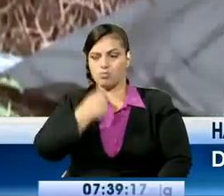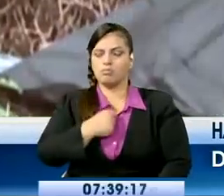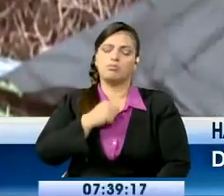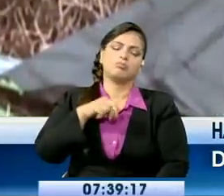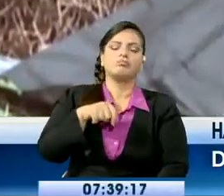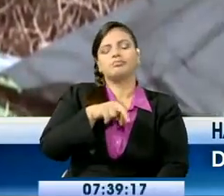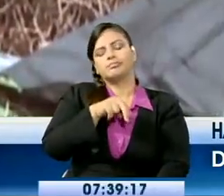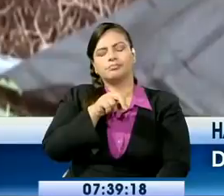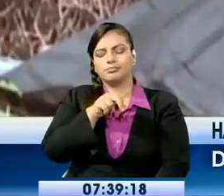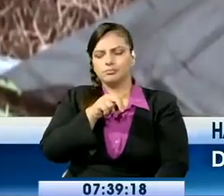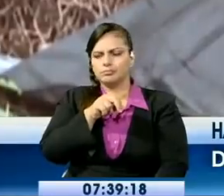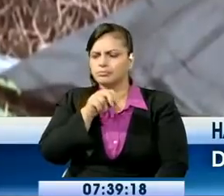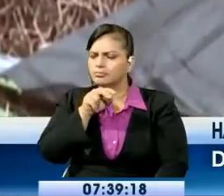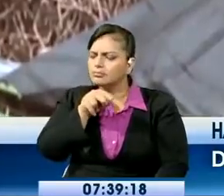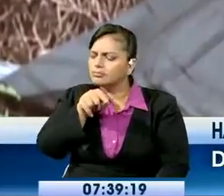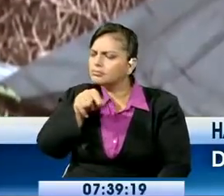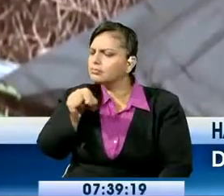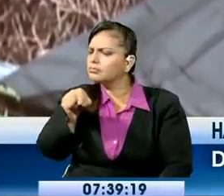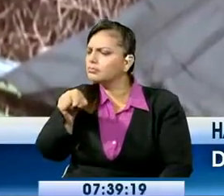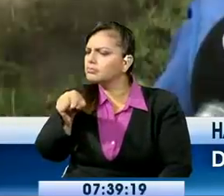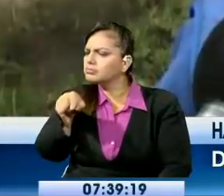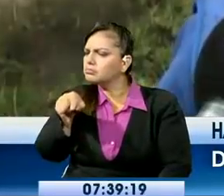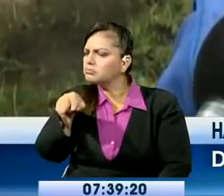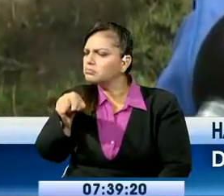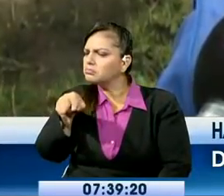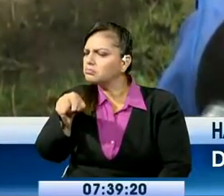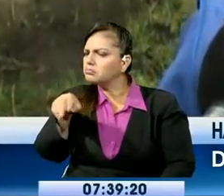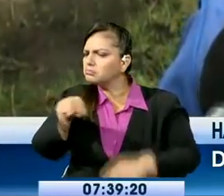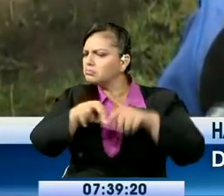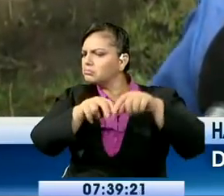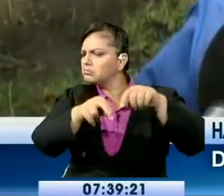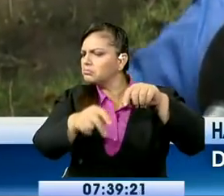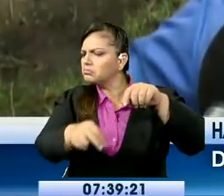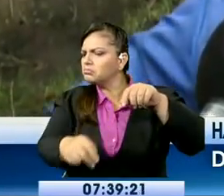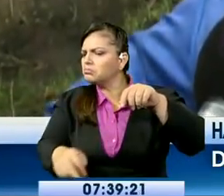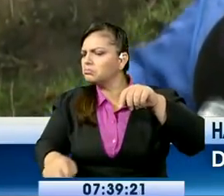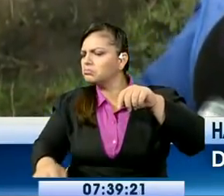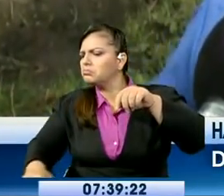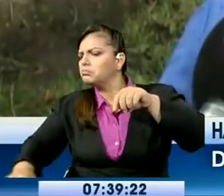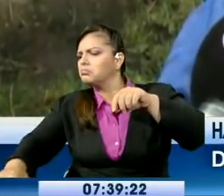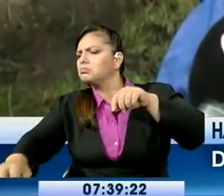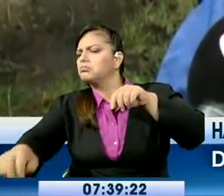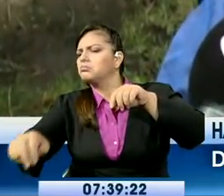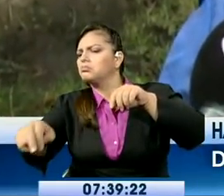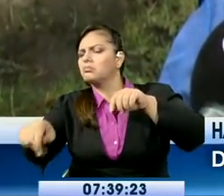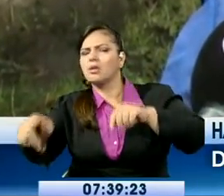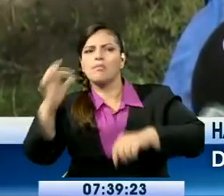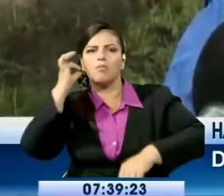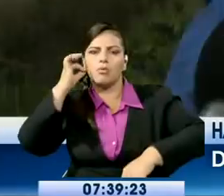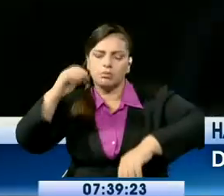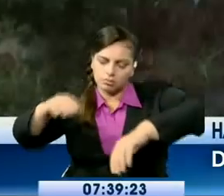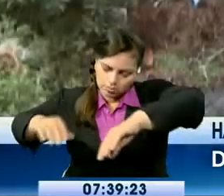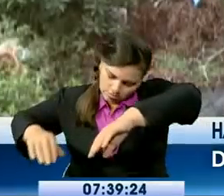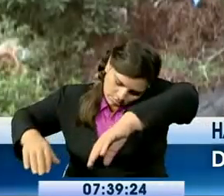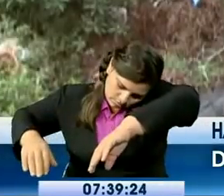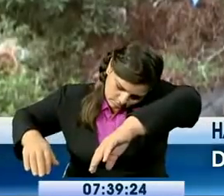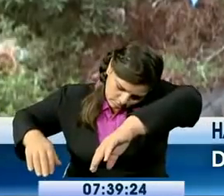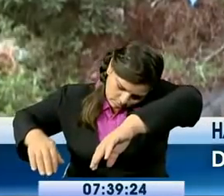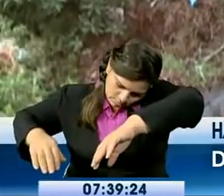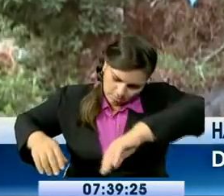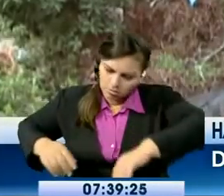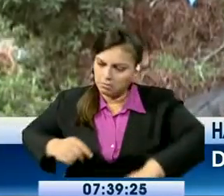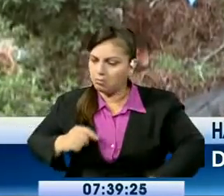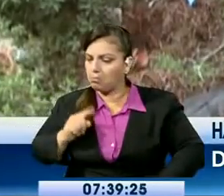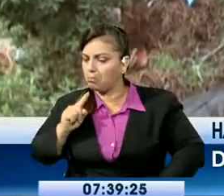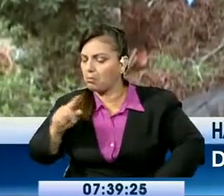acercó y se topó que estaba muerta. Estaba boca abajo. Parece que eso han botado desde a la 1, 2 de la mañana, yo qué sé. Pudo ver que